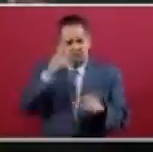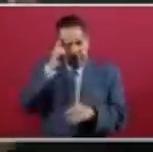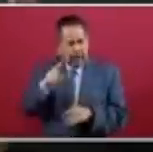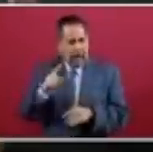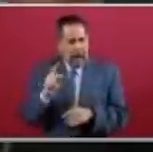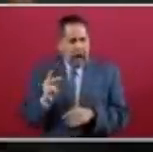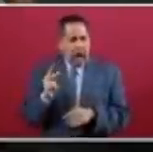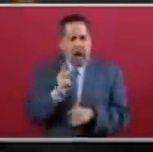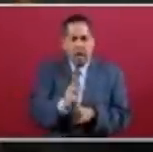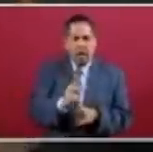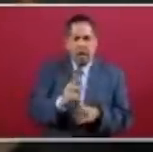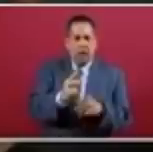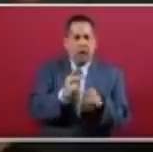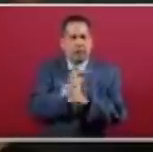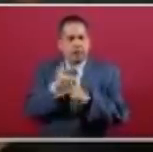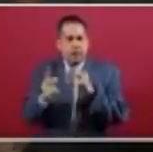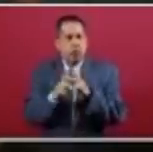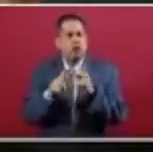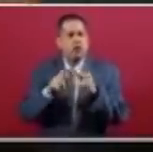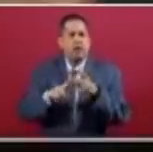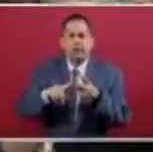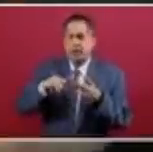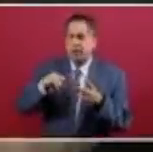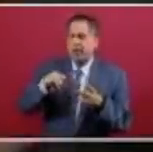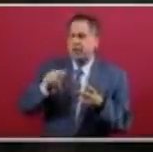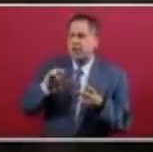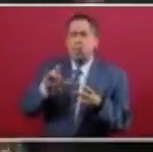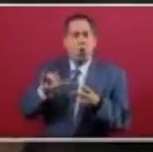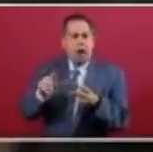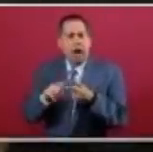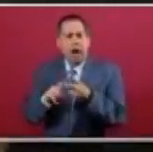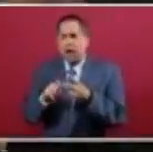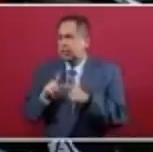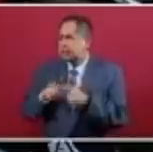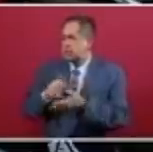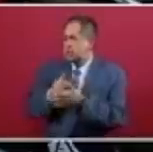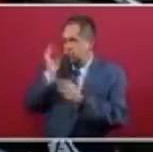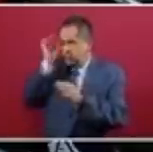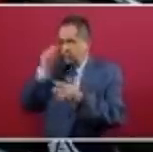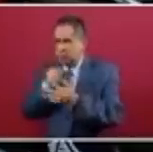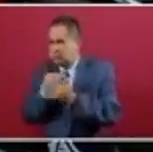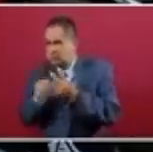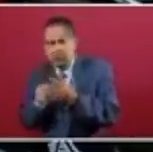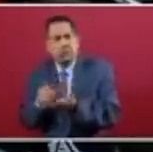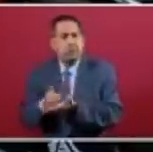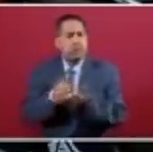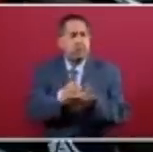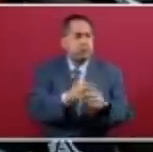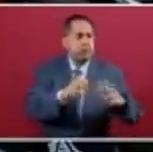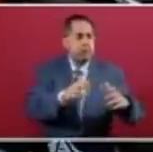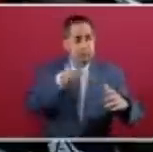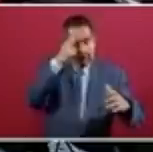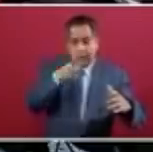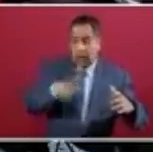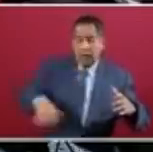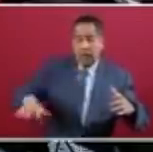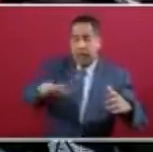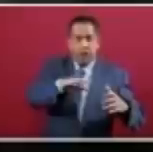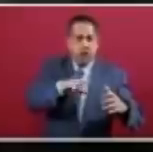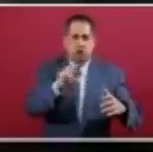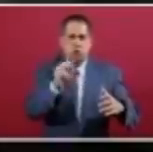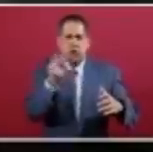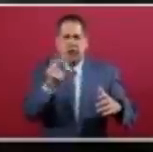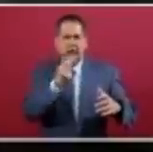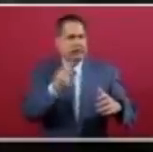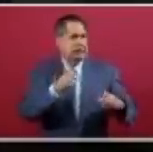para pasaporte, matrícula consular y para lo que se ayuda. Al mexicano en el exterior no se